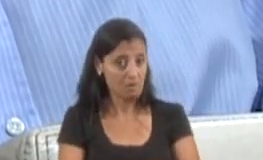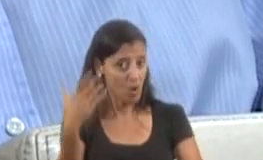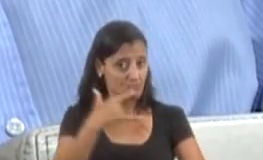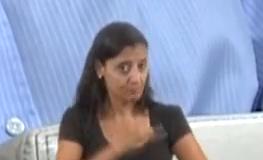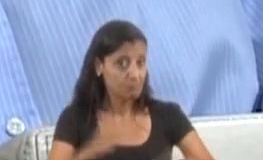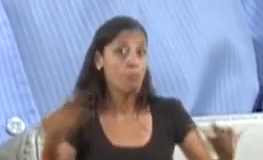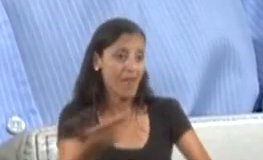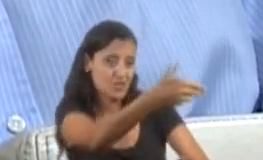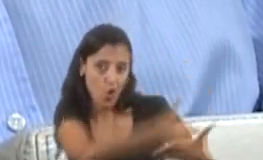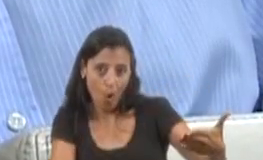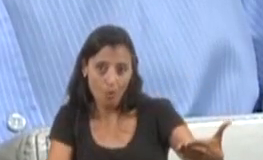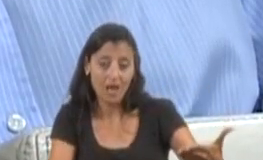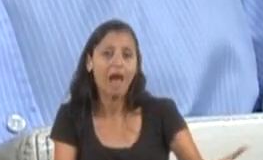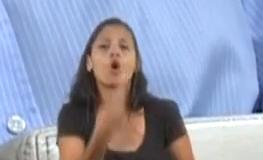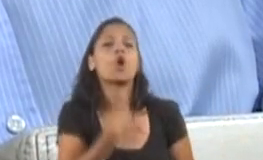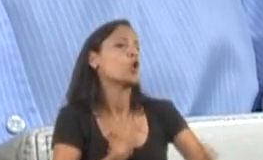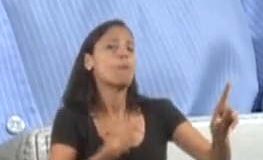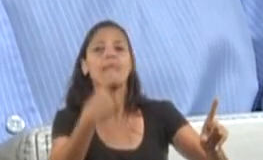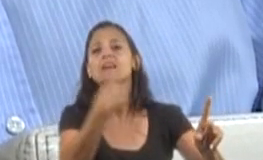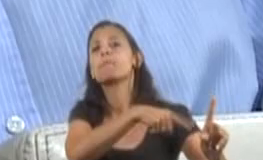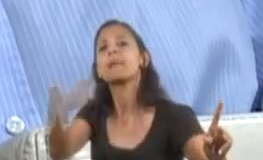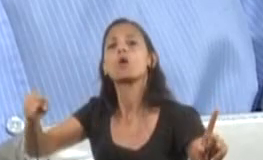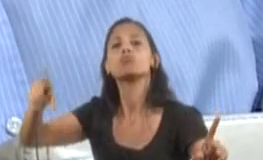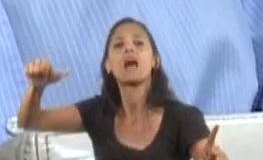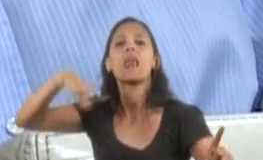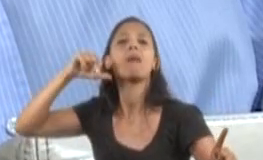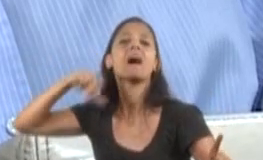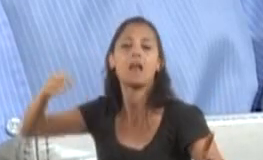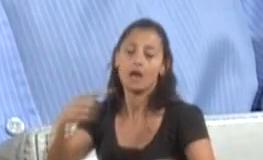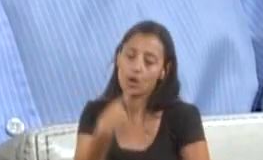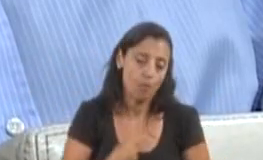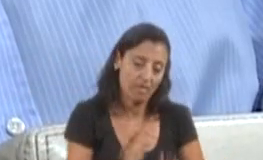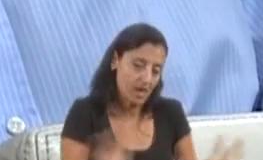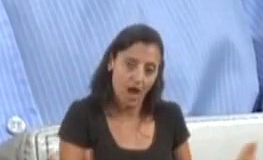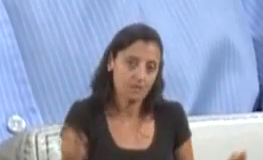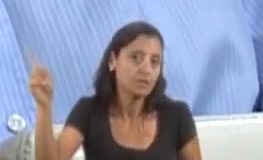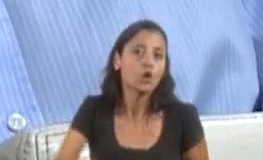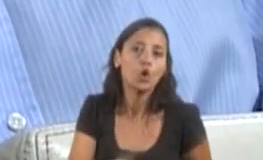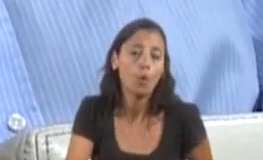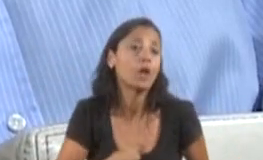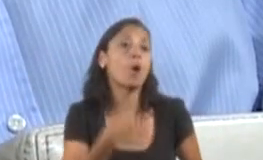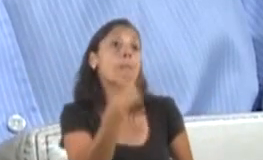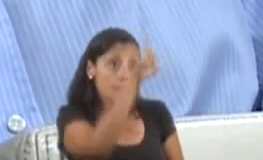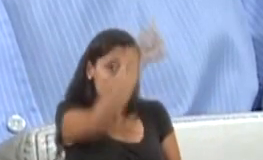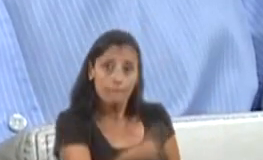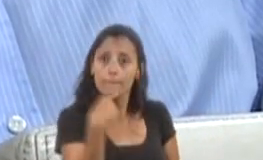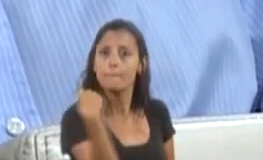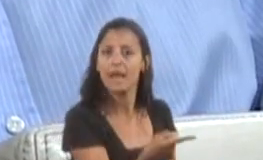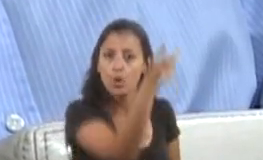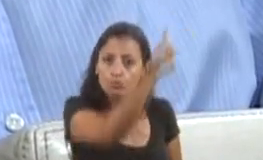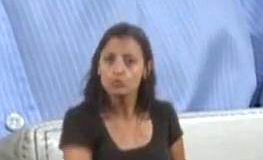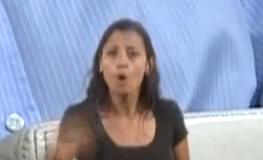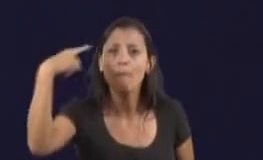sacó este comunicado? No me digas que se lo tengo que preguntar a Marco Labaña, porque Marco Labaña no vino por acá a hablar, pero supongo que ustedes hacen una propia lectura de esto,